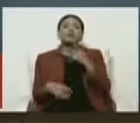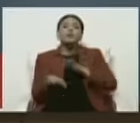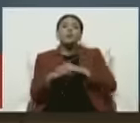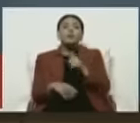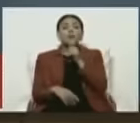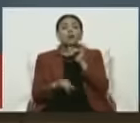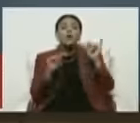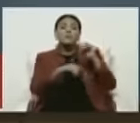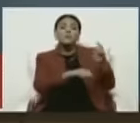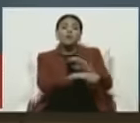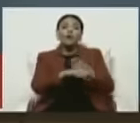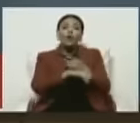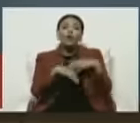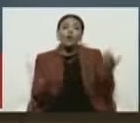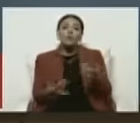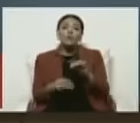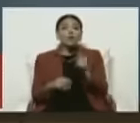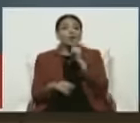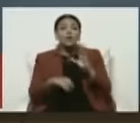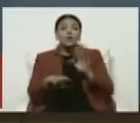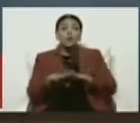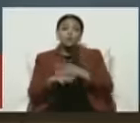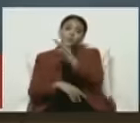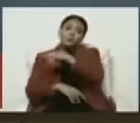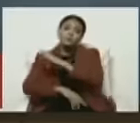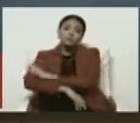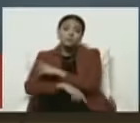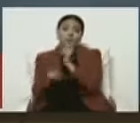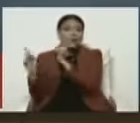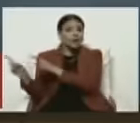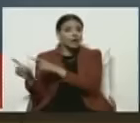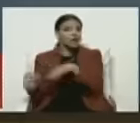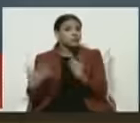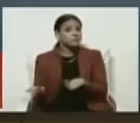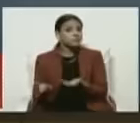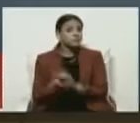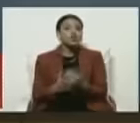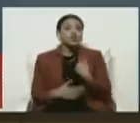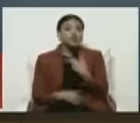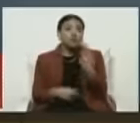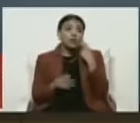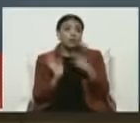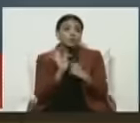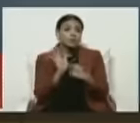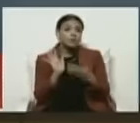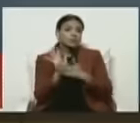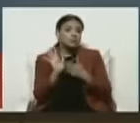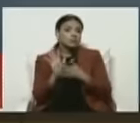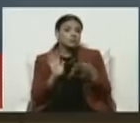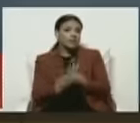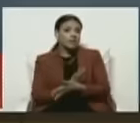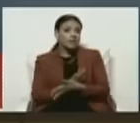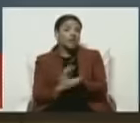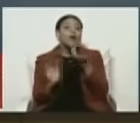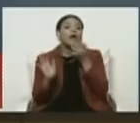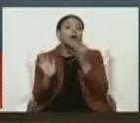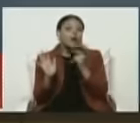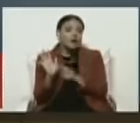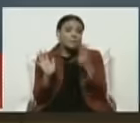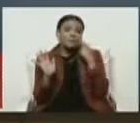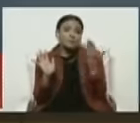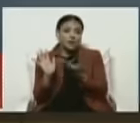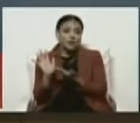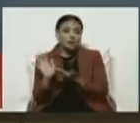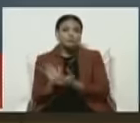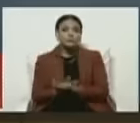los factores gubernamentales. Yo quiero colocar de ejemplo algunos muy recientes, similares a